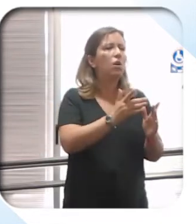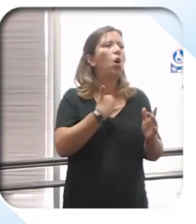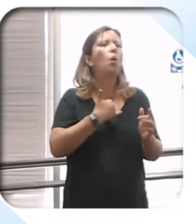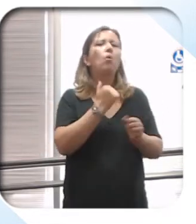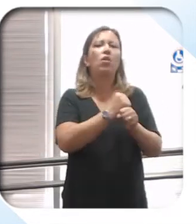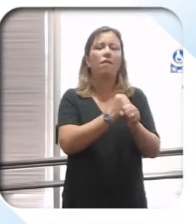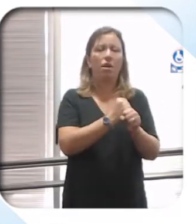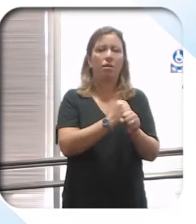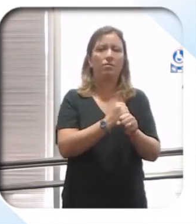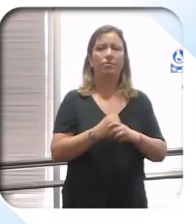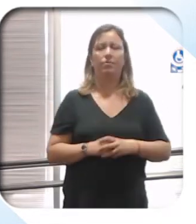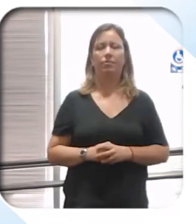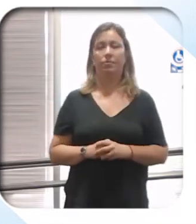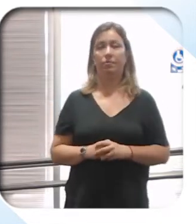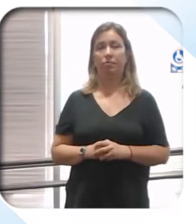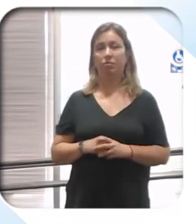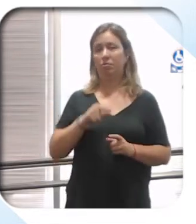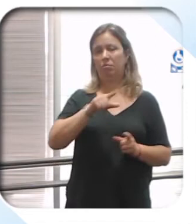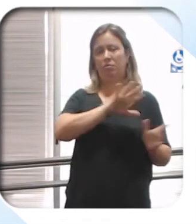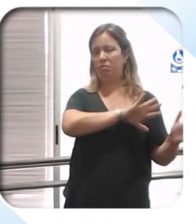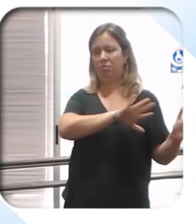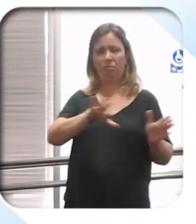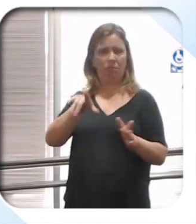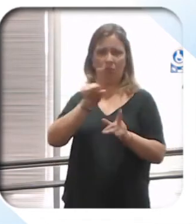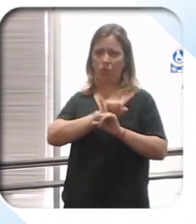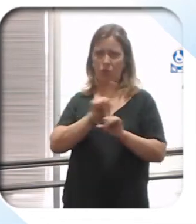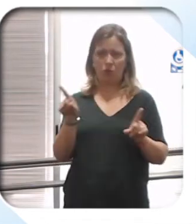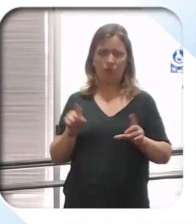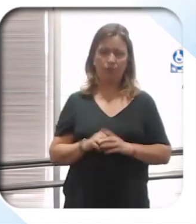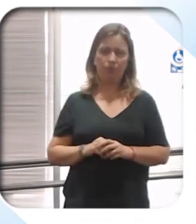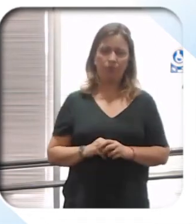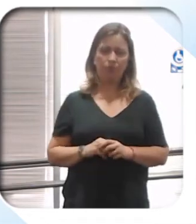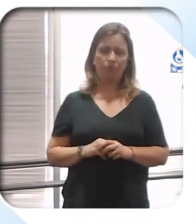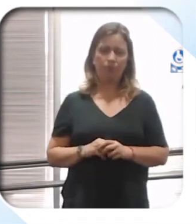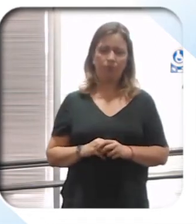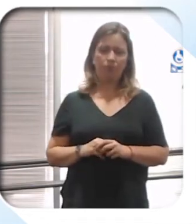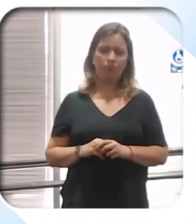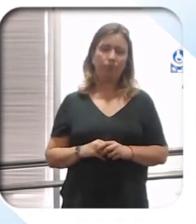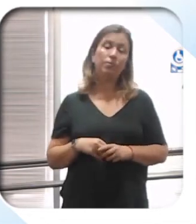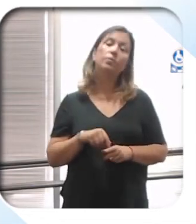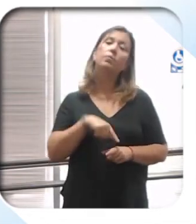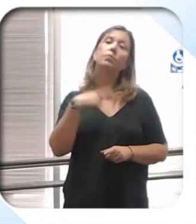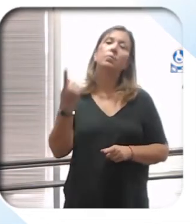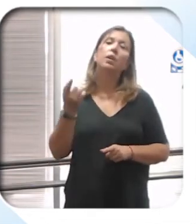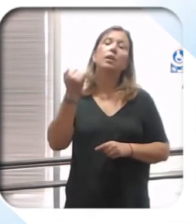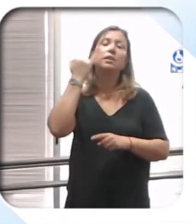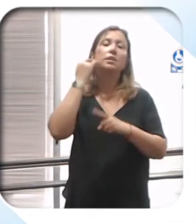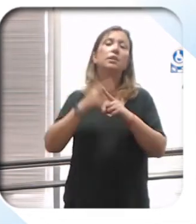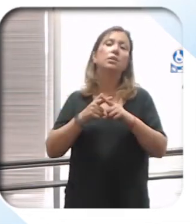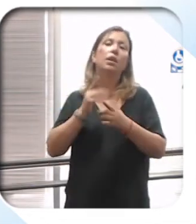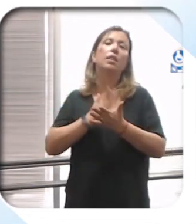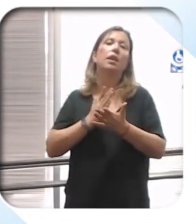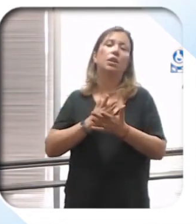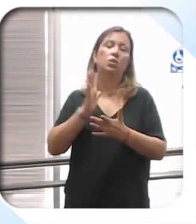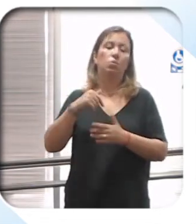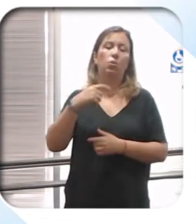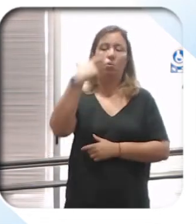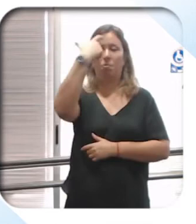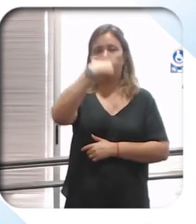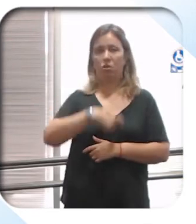cómo trabajar. Mi idea no es esa hoy. Y por otro lado, hablar de sexualidad, derechos y dignidad.